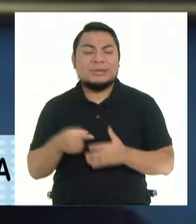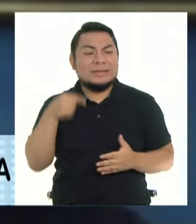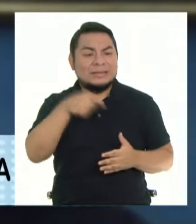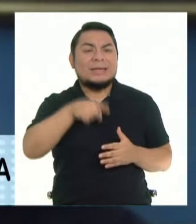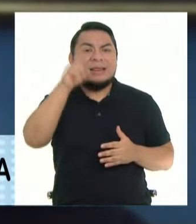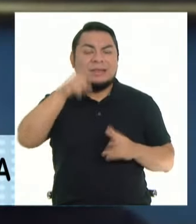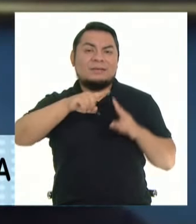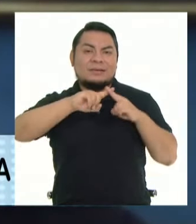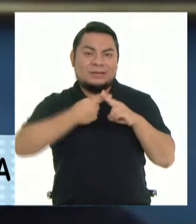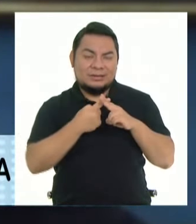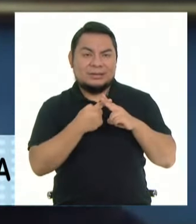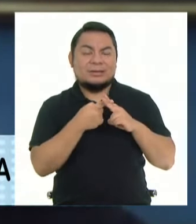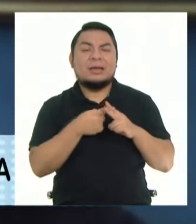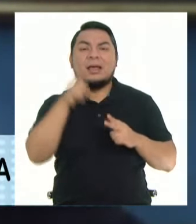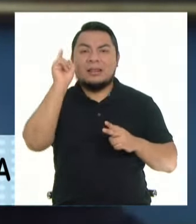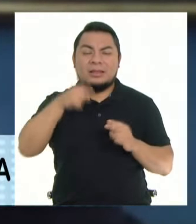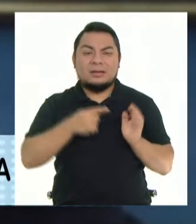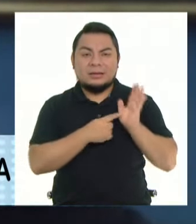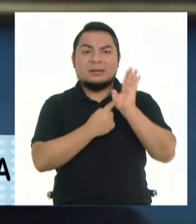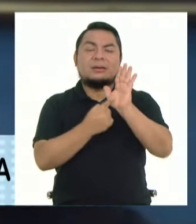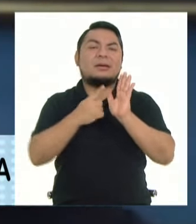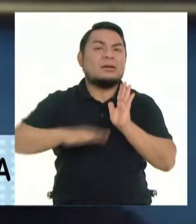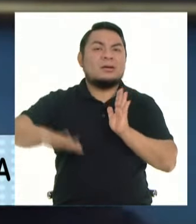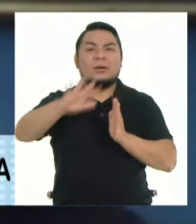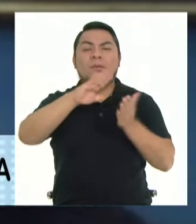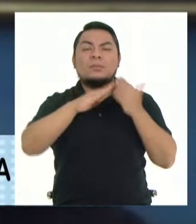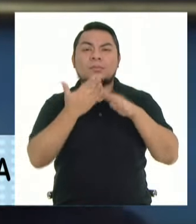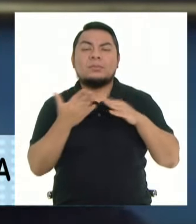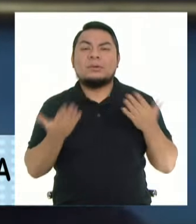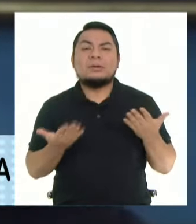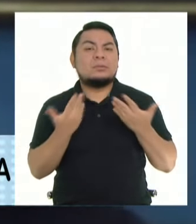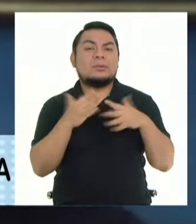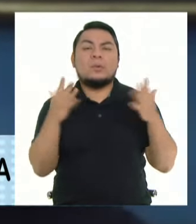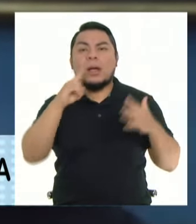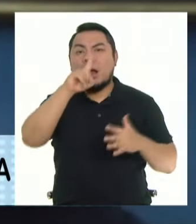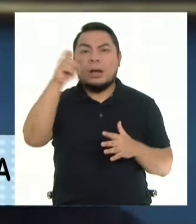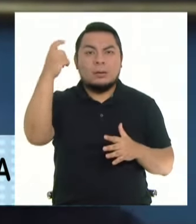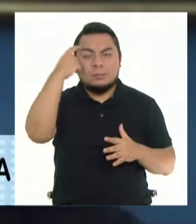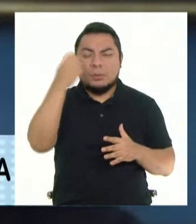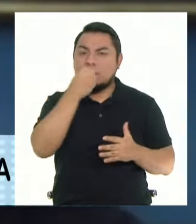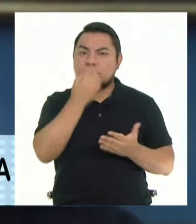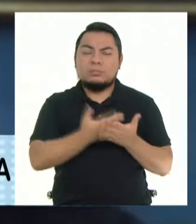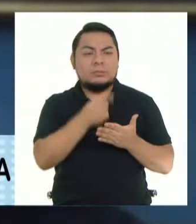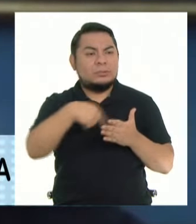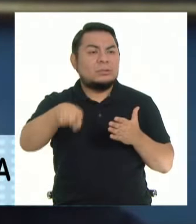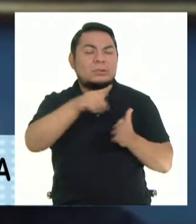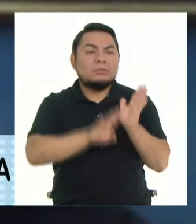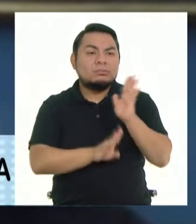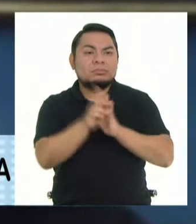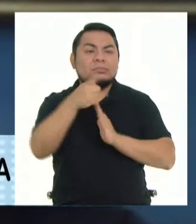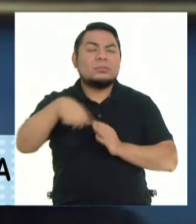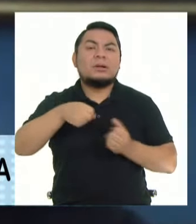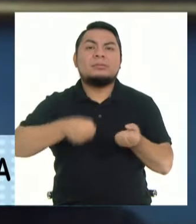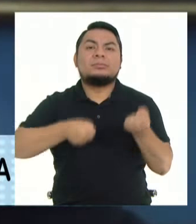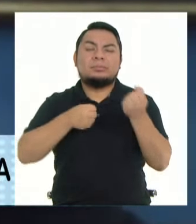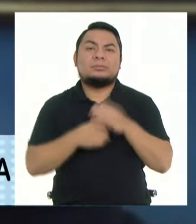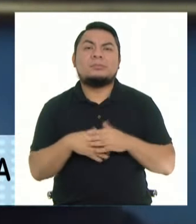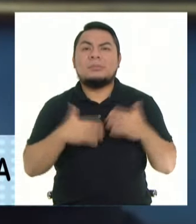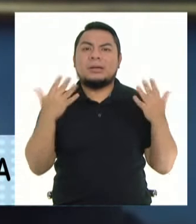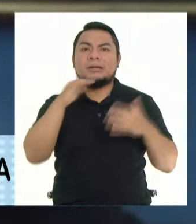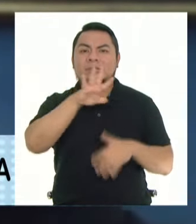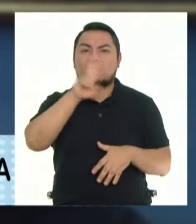el sentido de dar a conocer a la población que no ha existido política pública para nosotros, que no ha existido hace más de